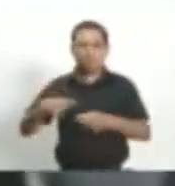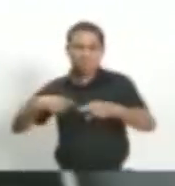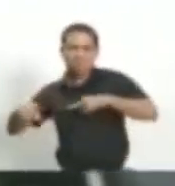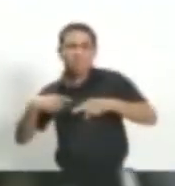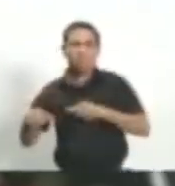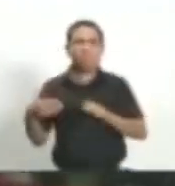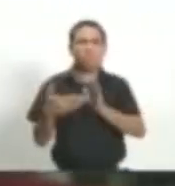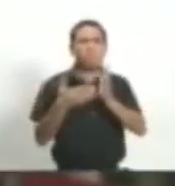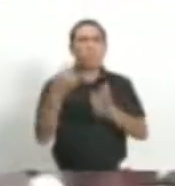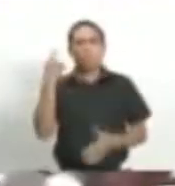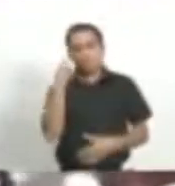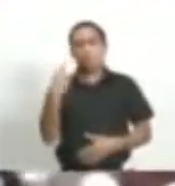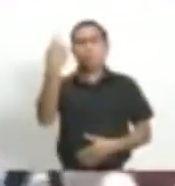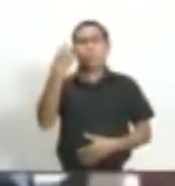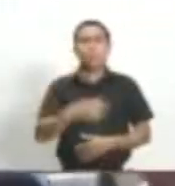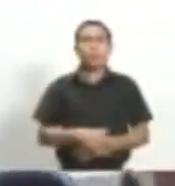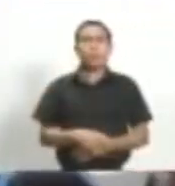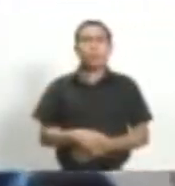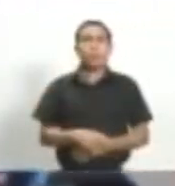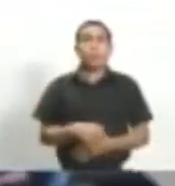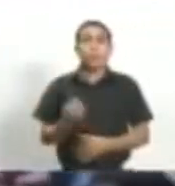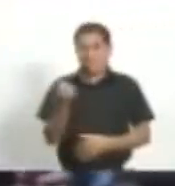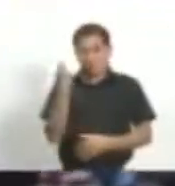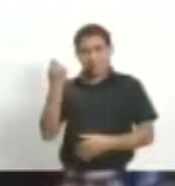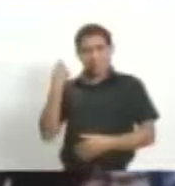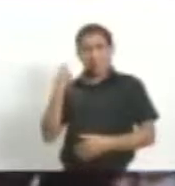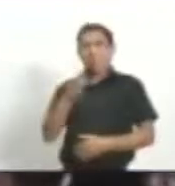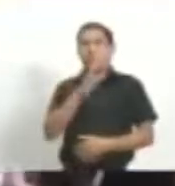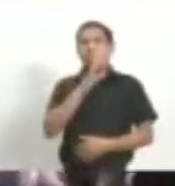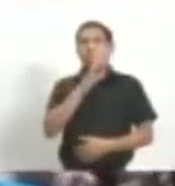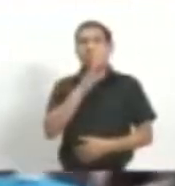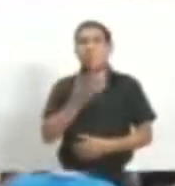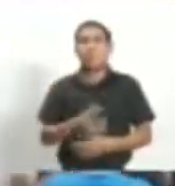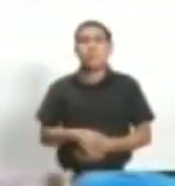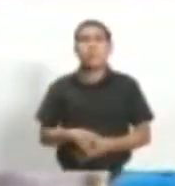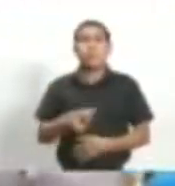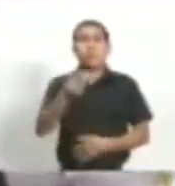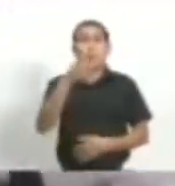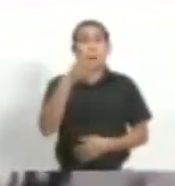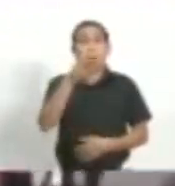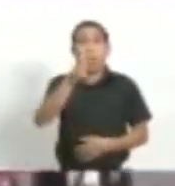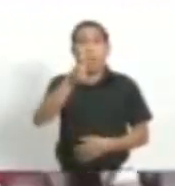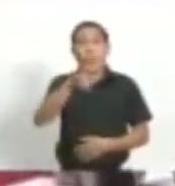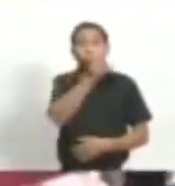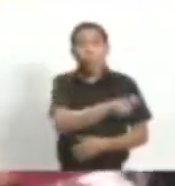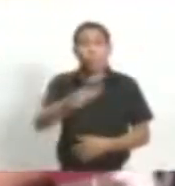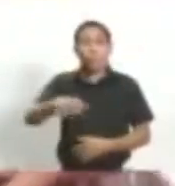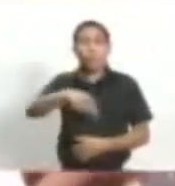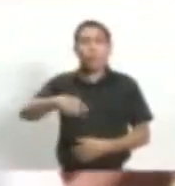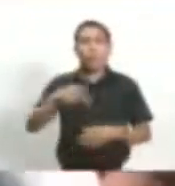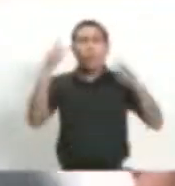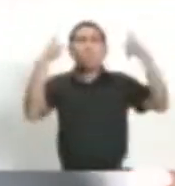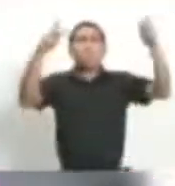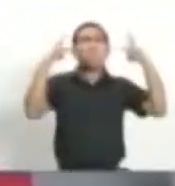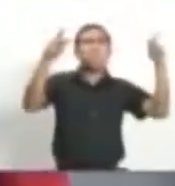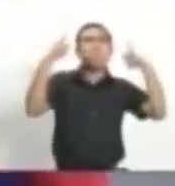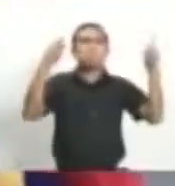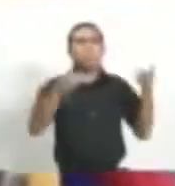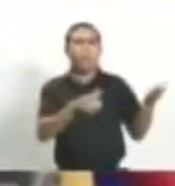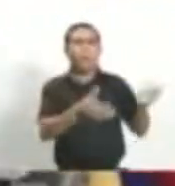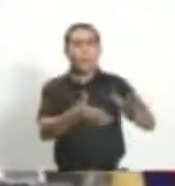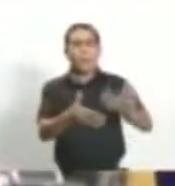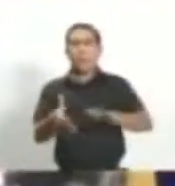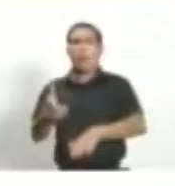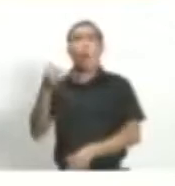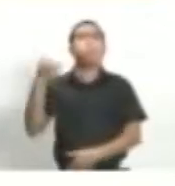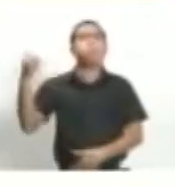accionan políticamente. El caso más reciente fue la publicitada muerte de 8 personas durante unas protestas en el vecino país. Lo